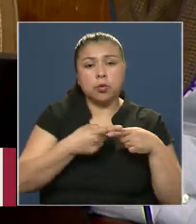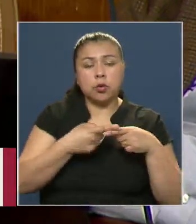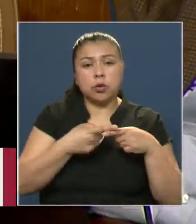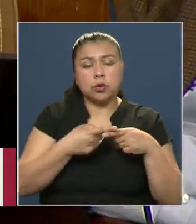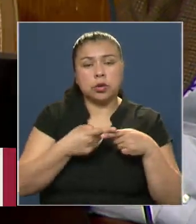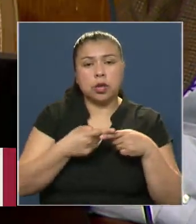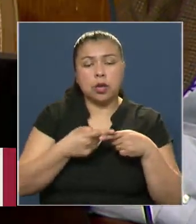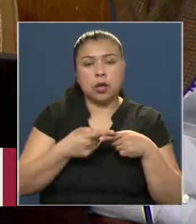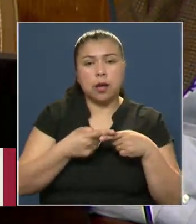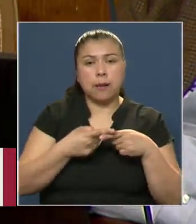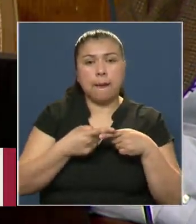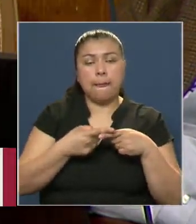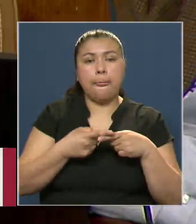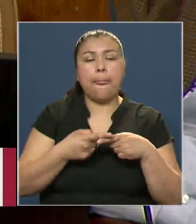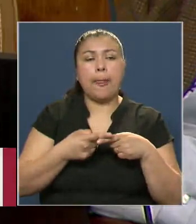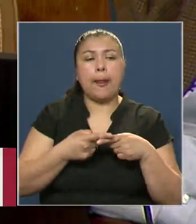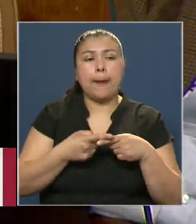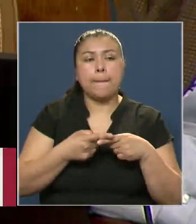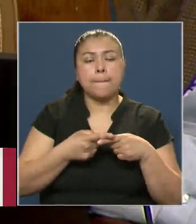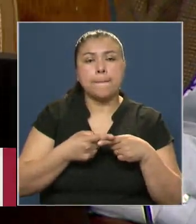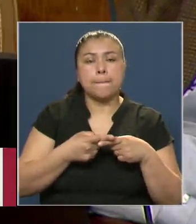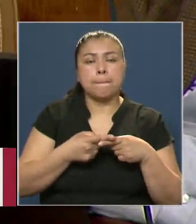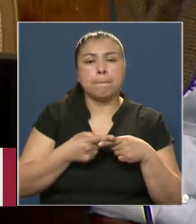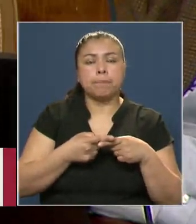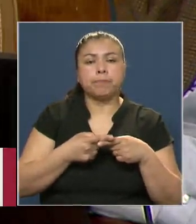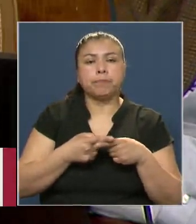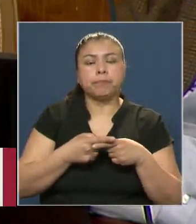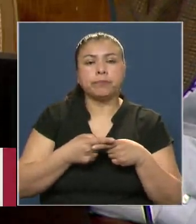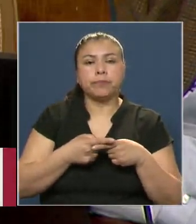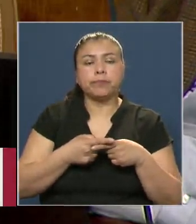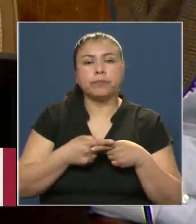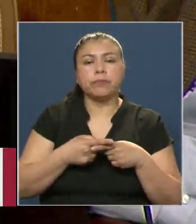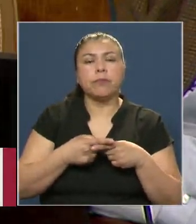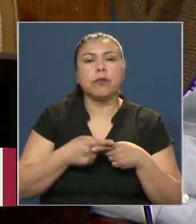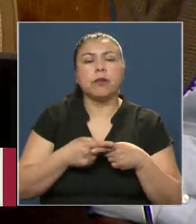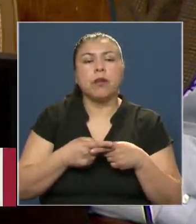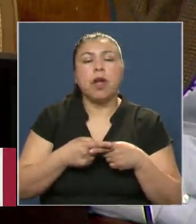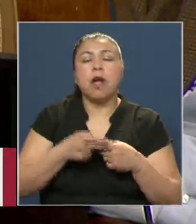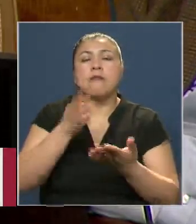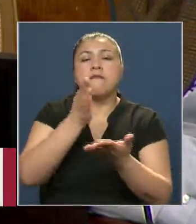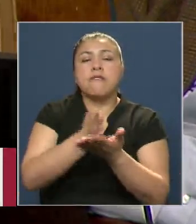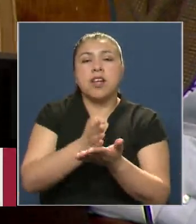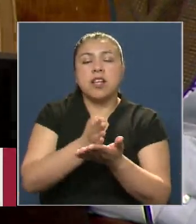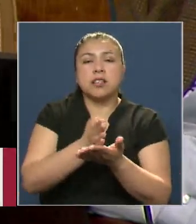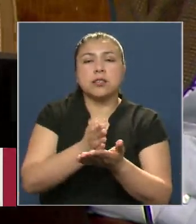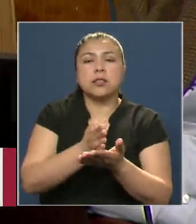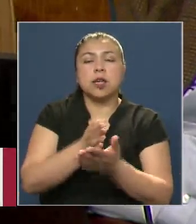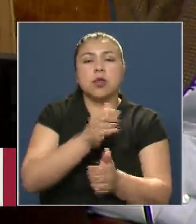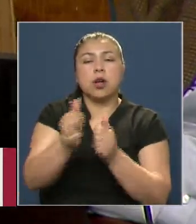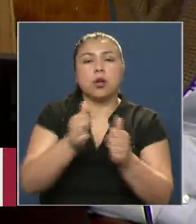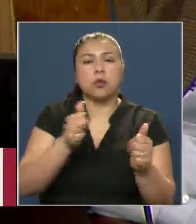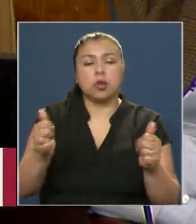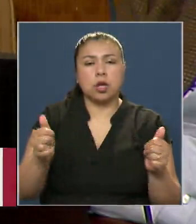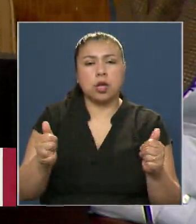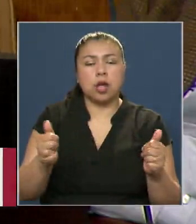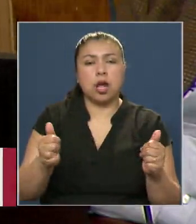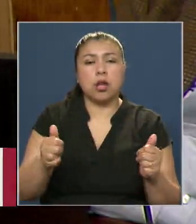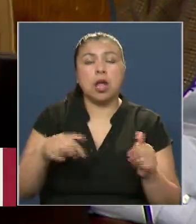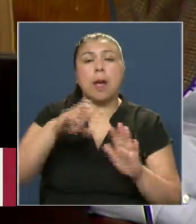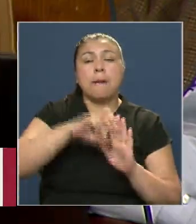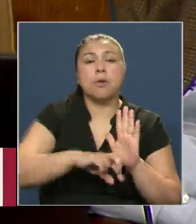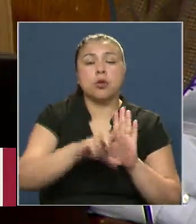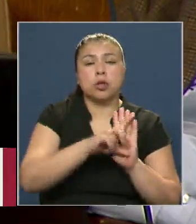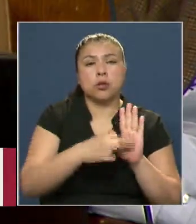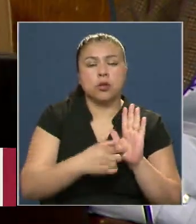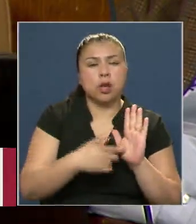cuentas, vaya generando movilidad y vaya exigiendo a las autoridades. Lo que este proyecto,